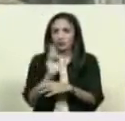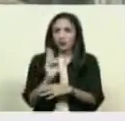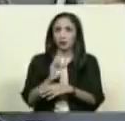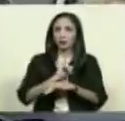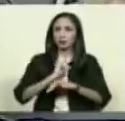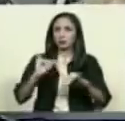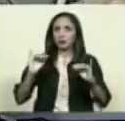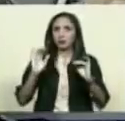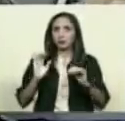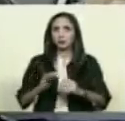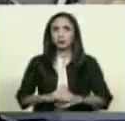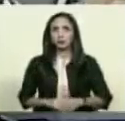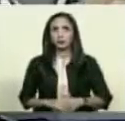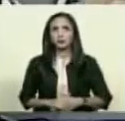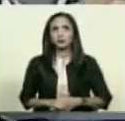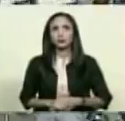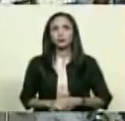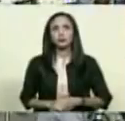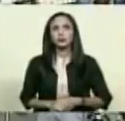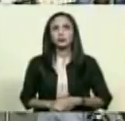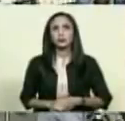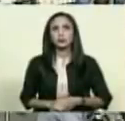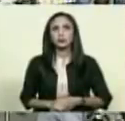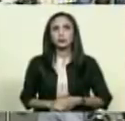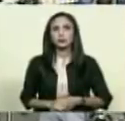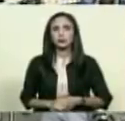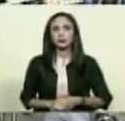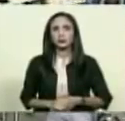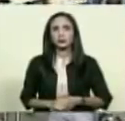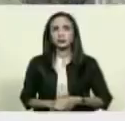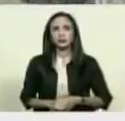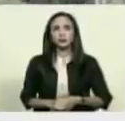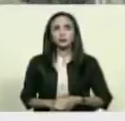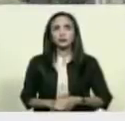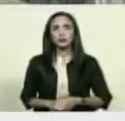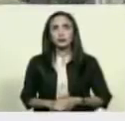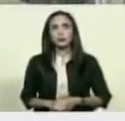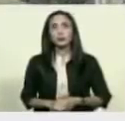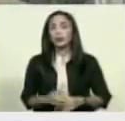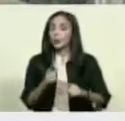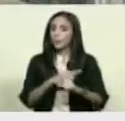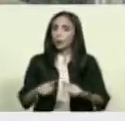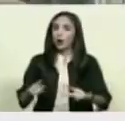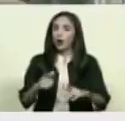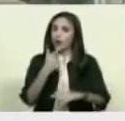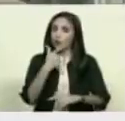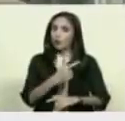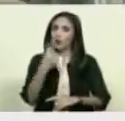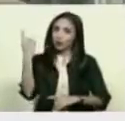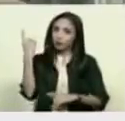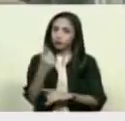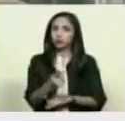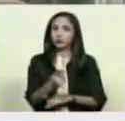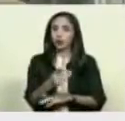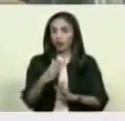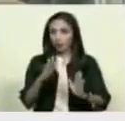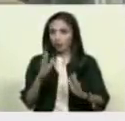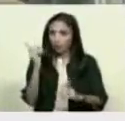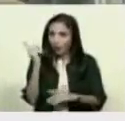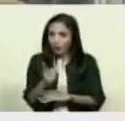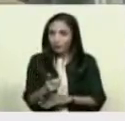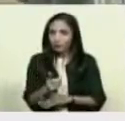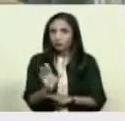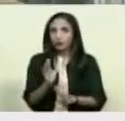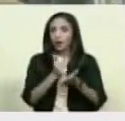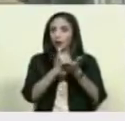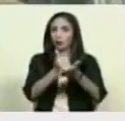¿Necesita ampliar los equipos de trabajo? Amplíelo. Pero cuando yo dé una orden para beneficiar a la